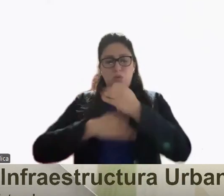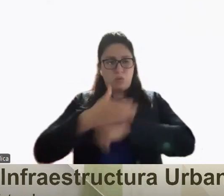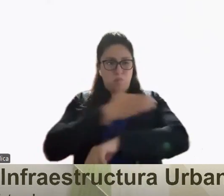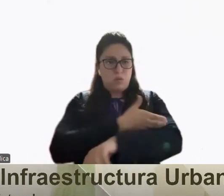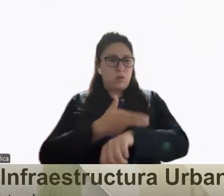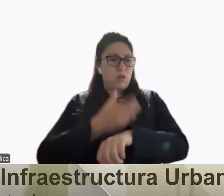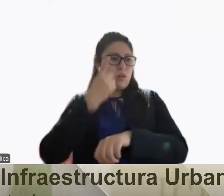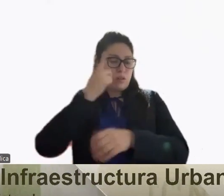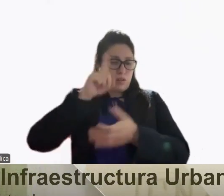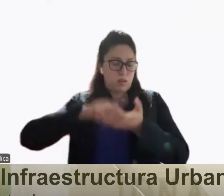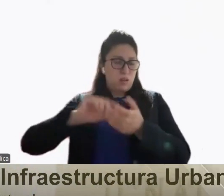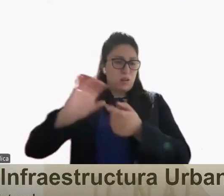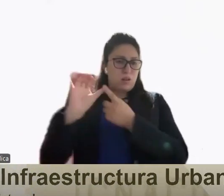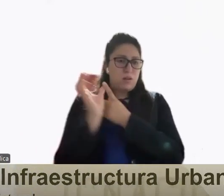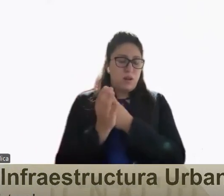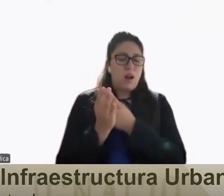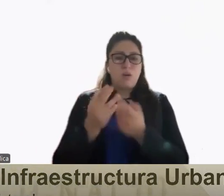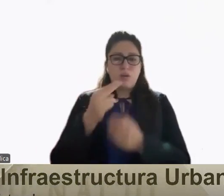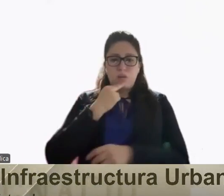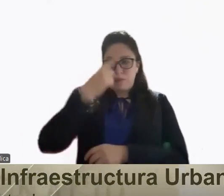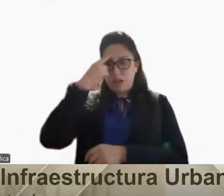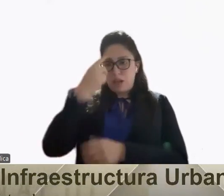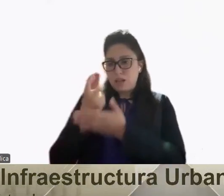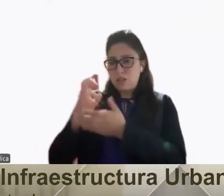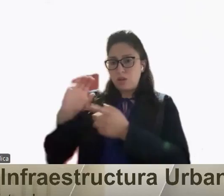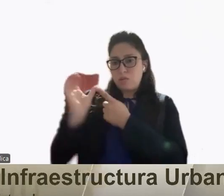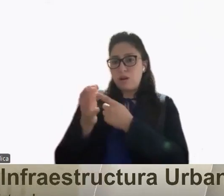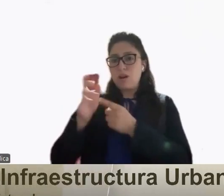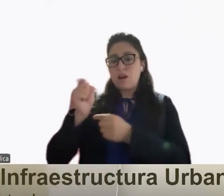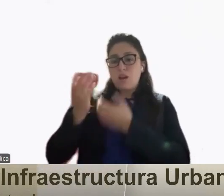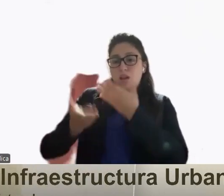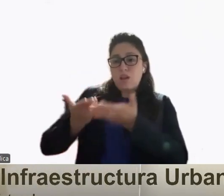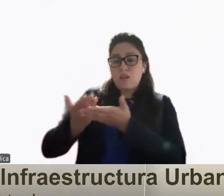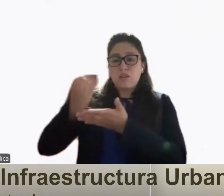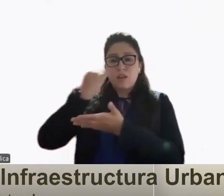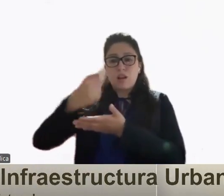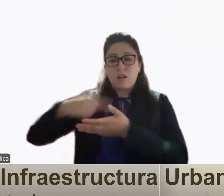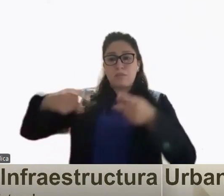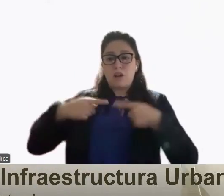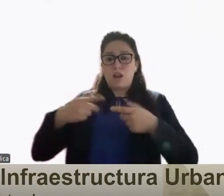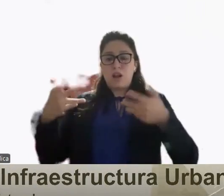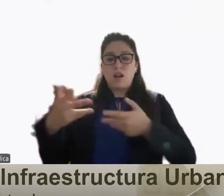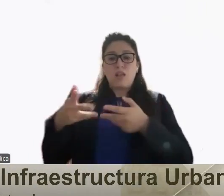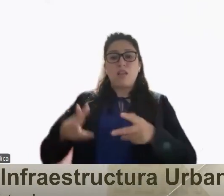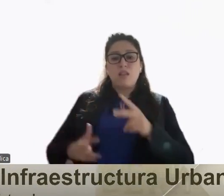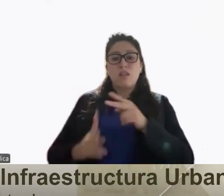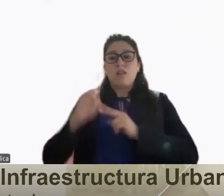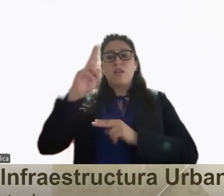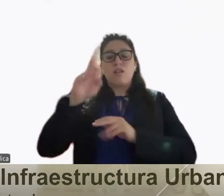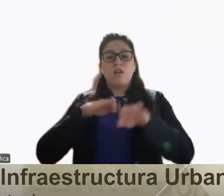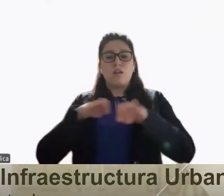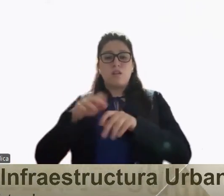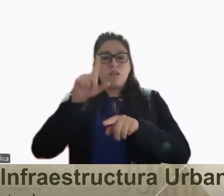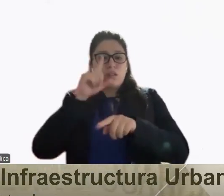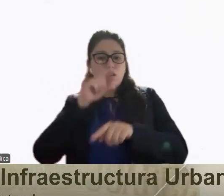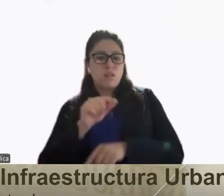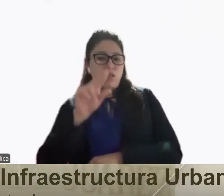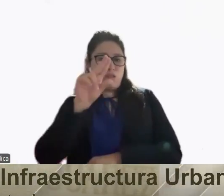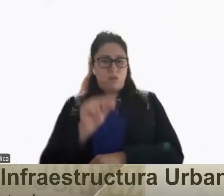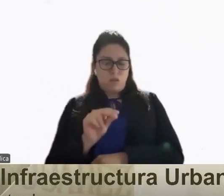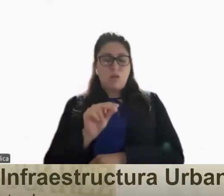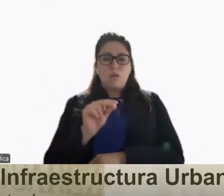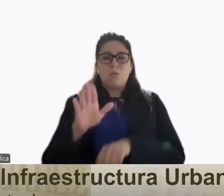esta comisión, pues que esta comisión no se quede con pendientes de iniciativas ciudadanas, y por eso consideramos que esta es viable bajo